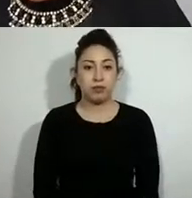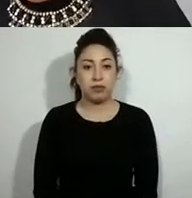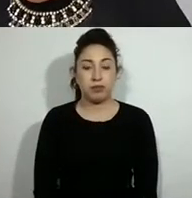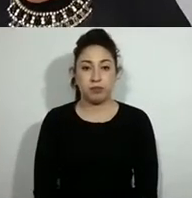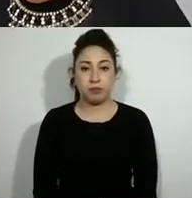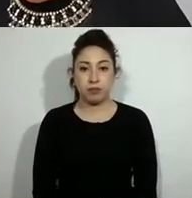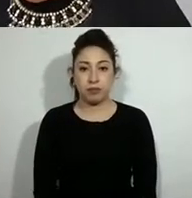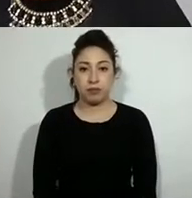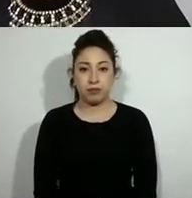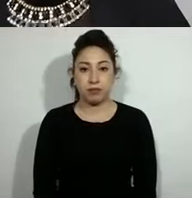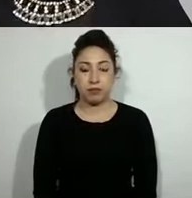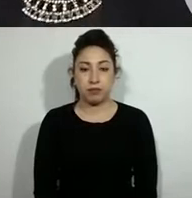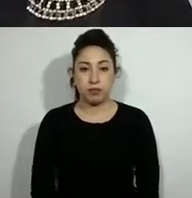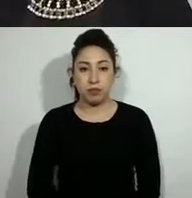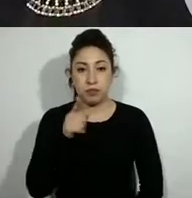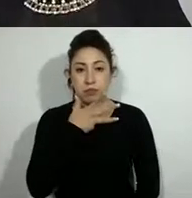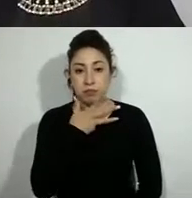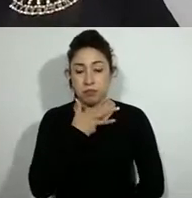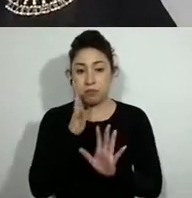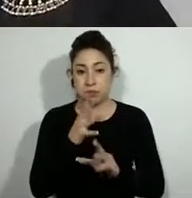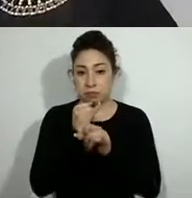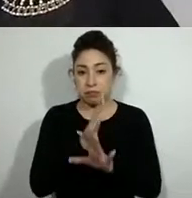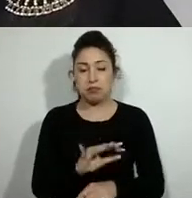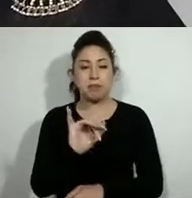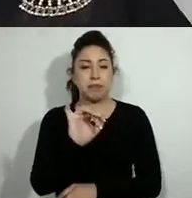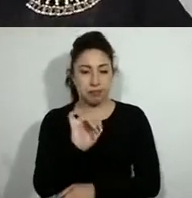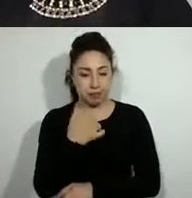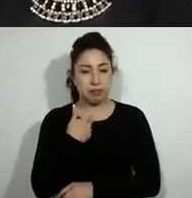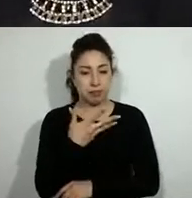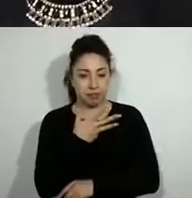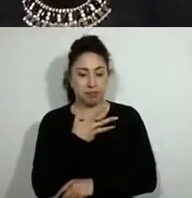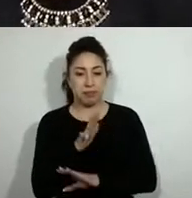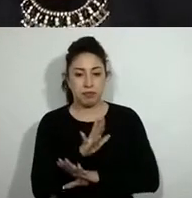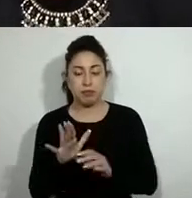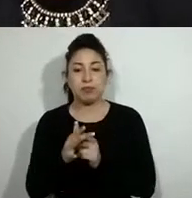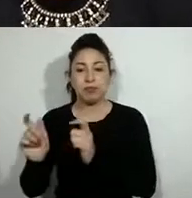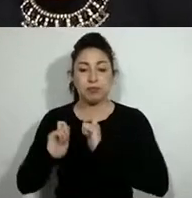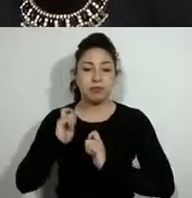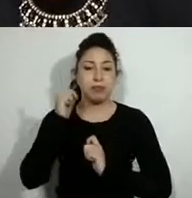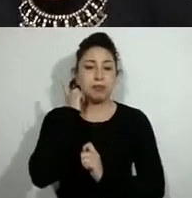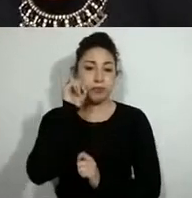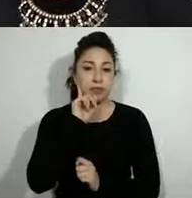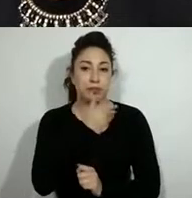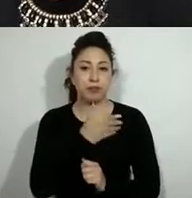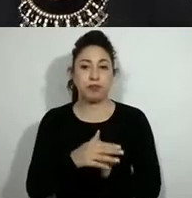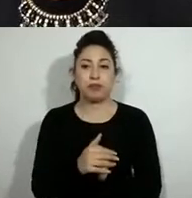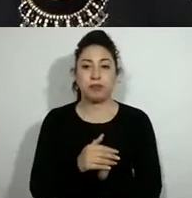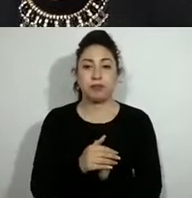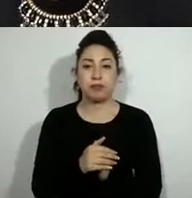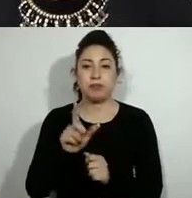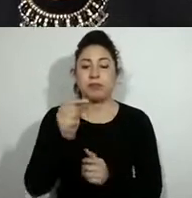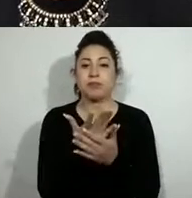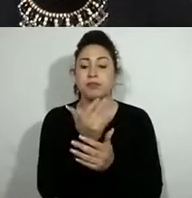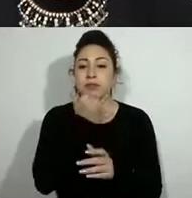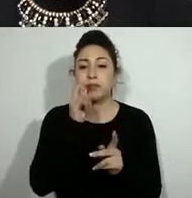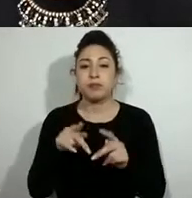¿Ya los tiene usted? Sí. Sí, diputada presidenta, por instrucciones de la presidencia se procede a dar lectura. Dar acceso al diputado